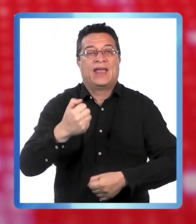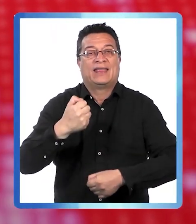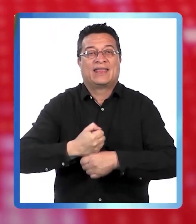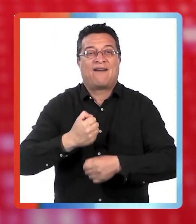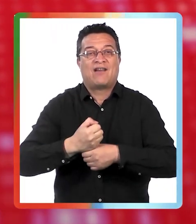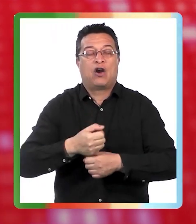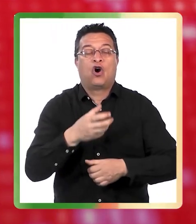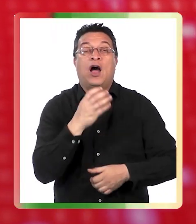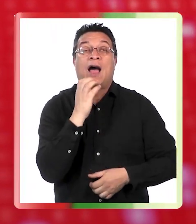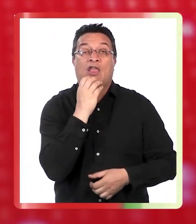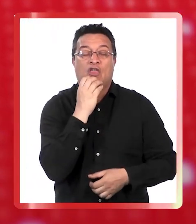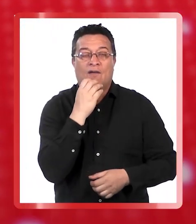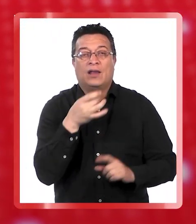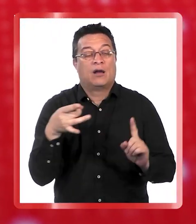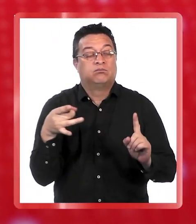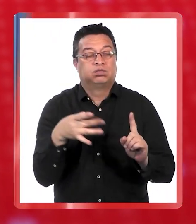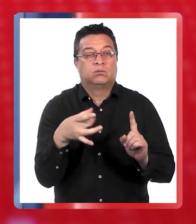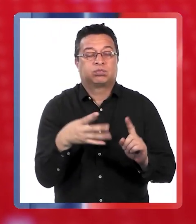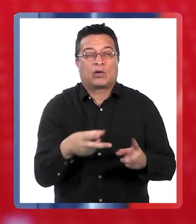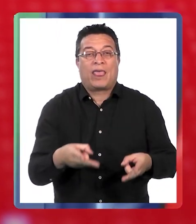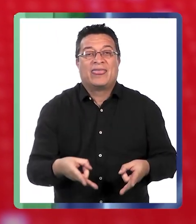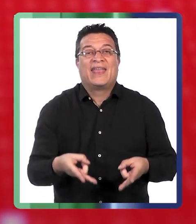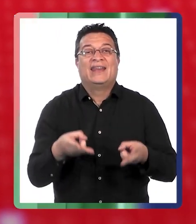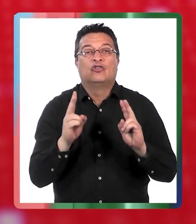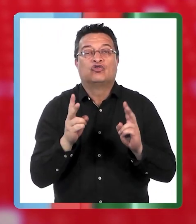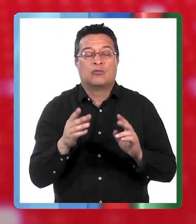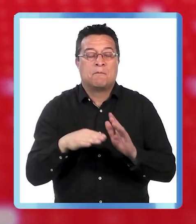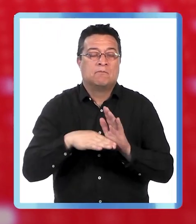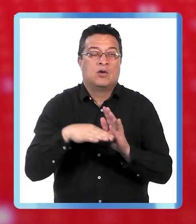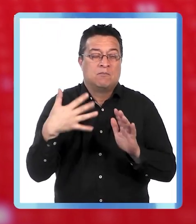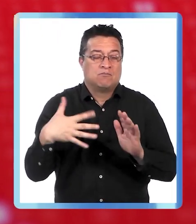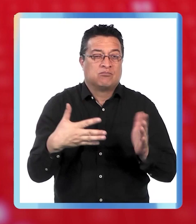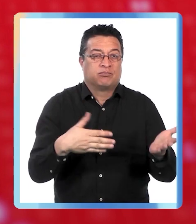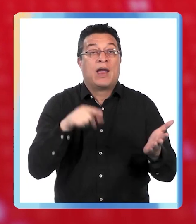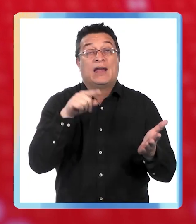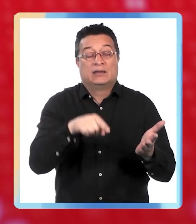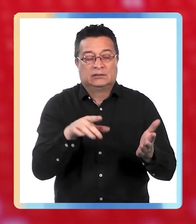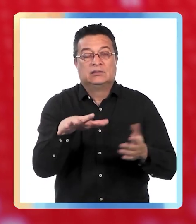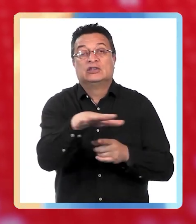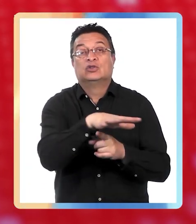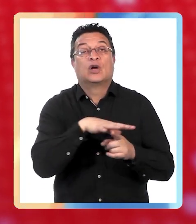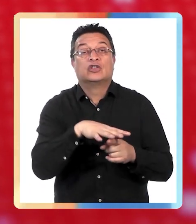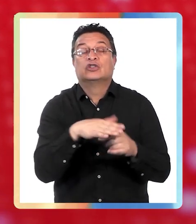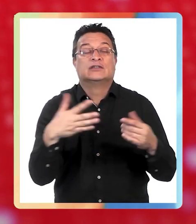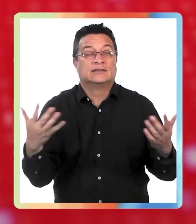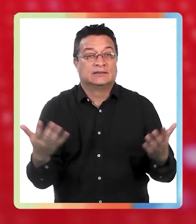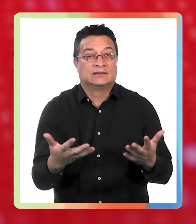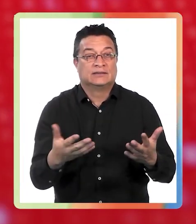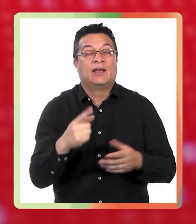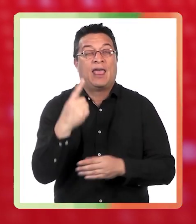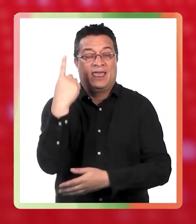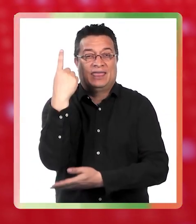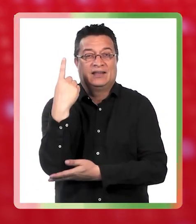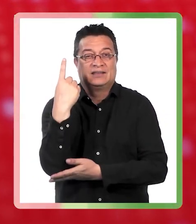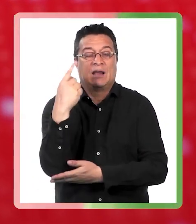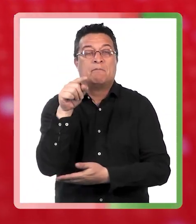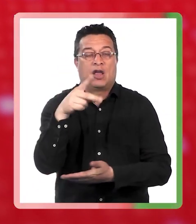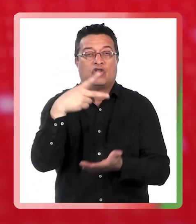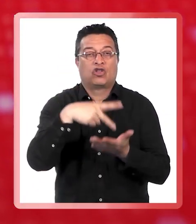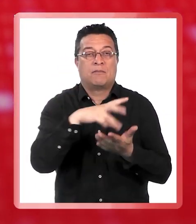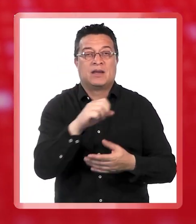del Trabajo de Antofagasta por vulneración de derechos fundamentales, situación que se habría generado a partir de diciembre